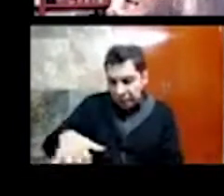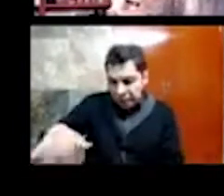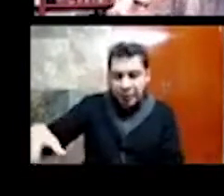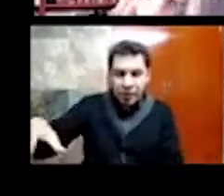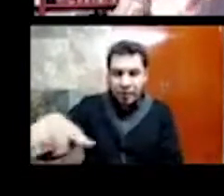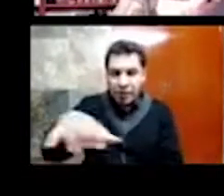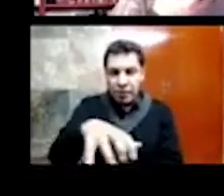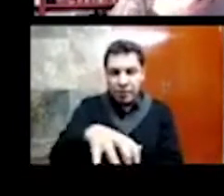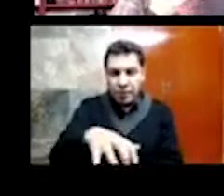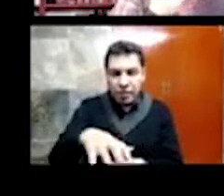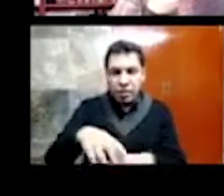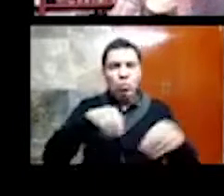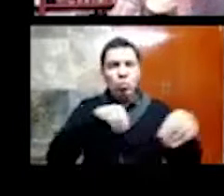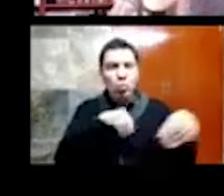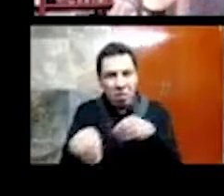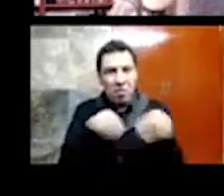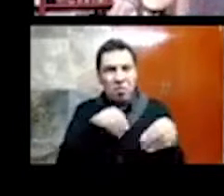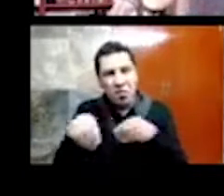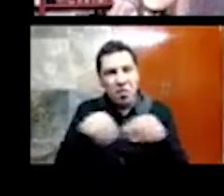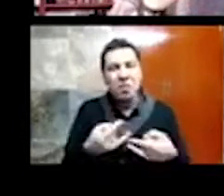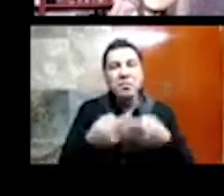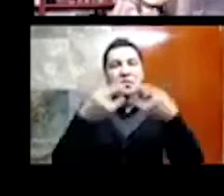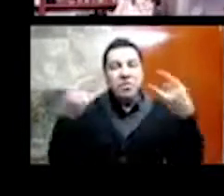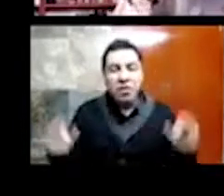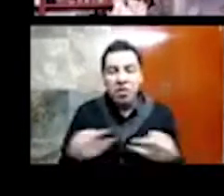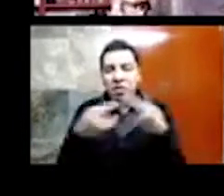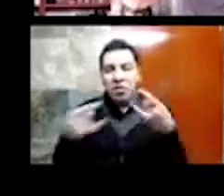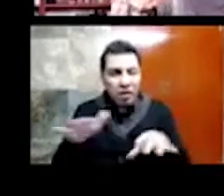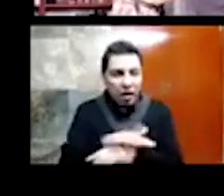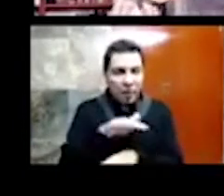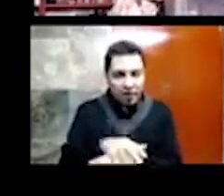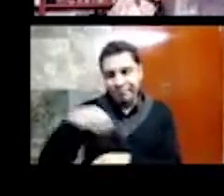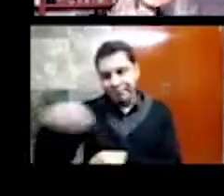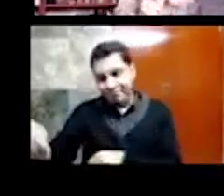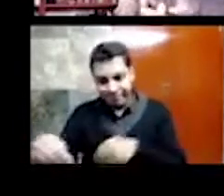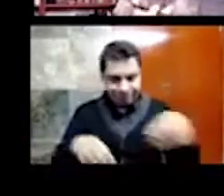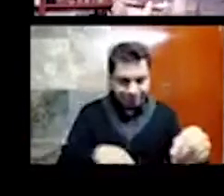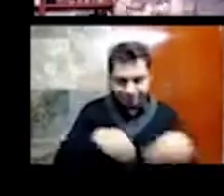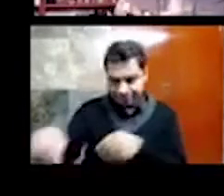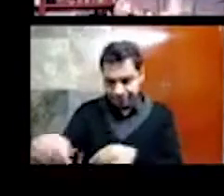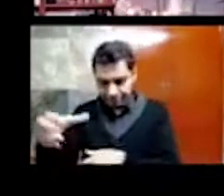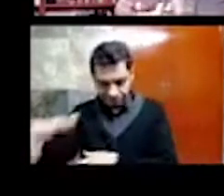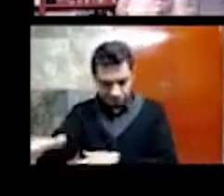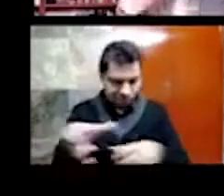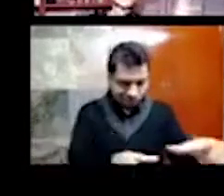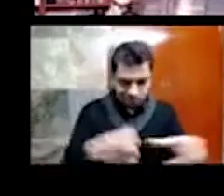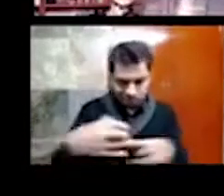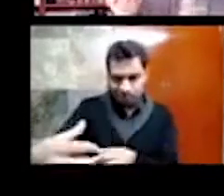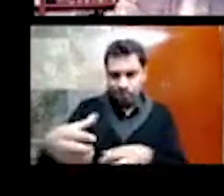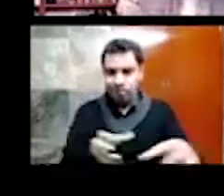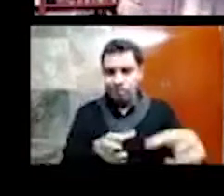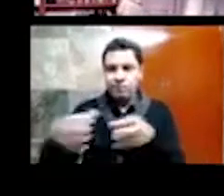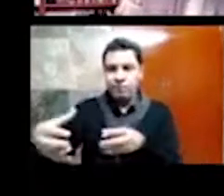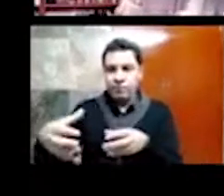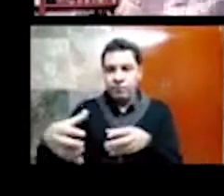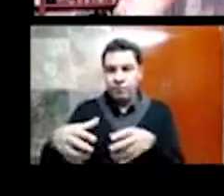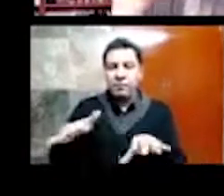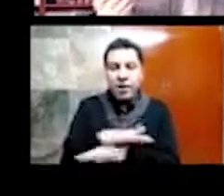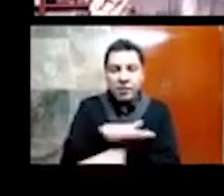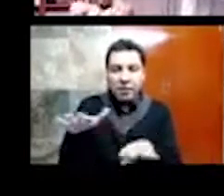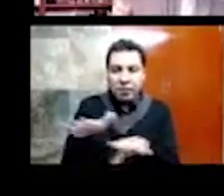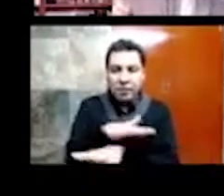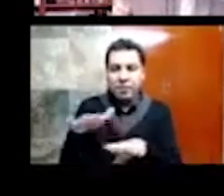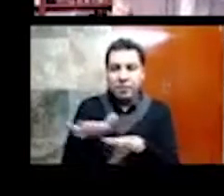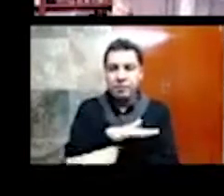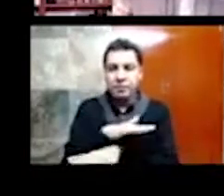de lugar en las historias. E igualmente en la correlación estratigráfica que los proyectos Templo Mayor y